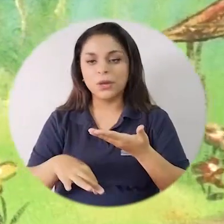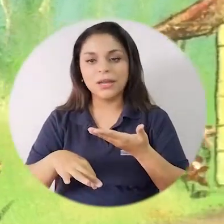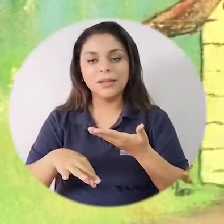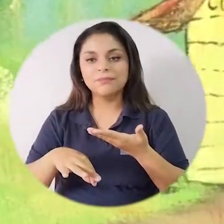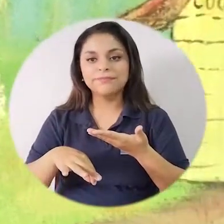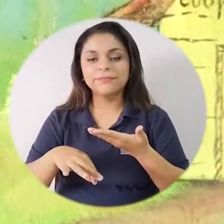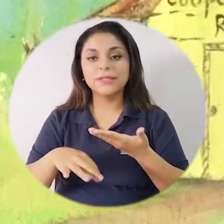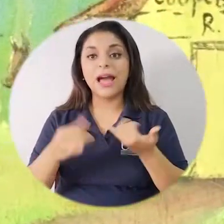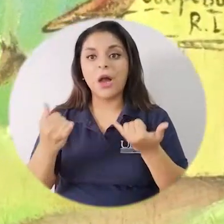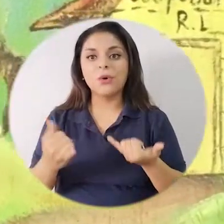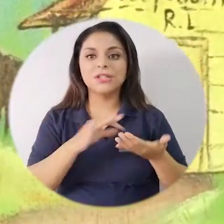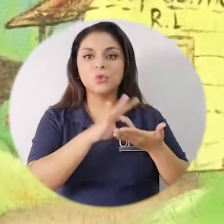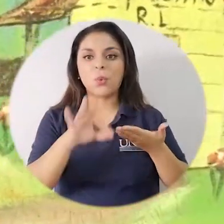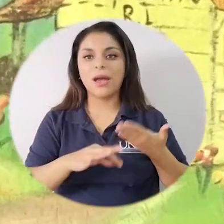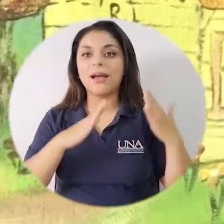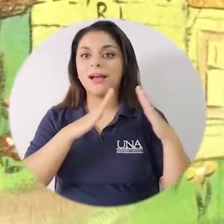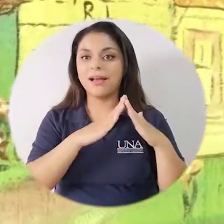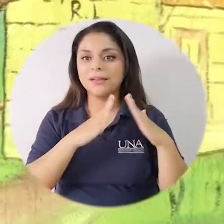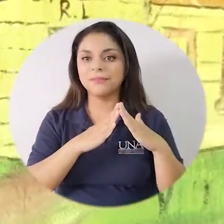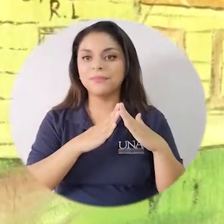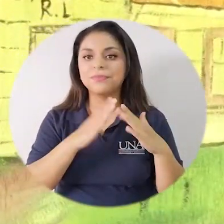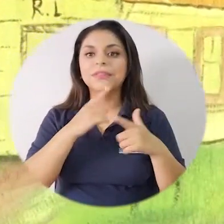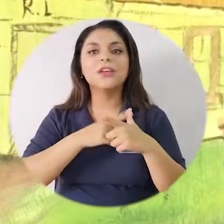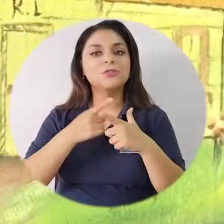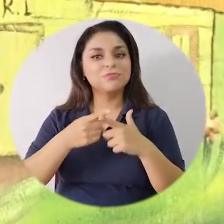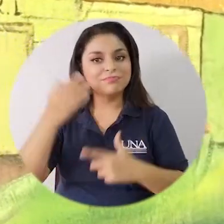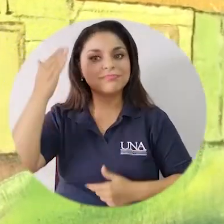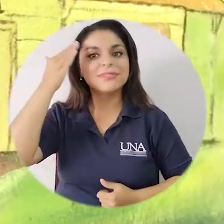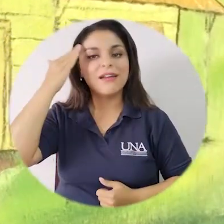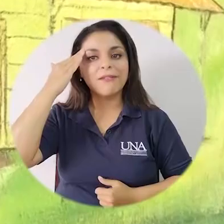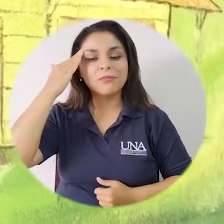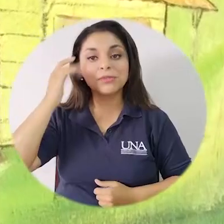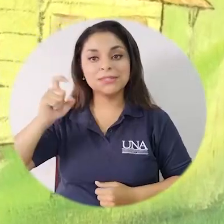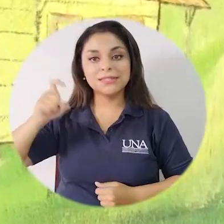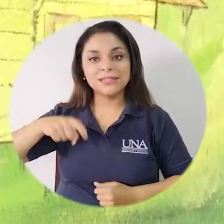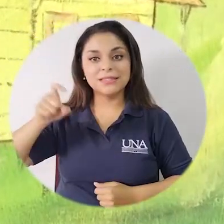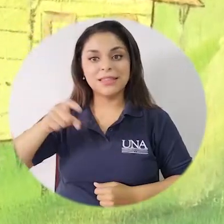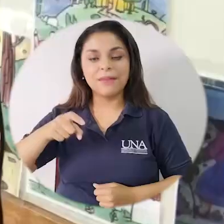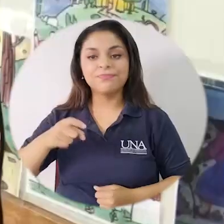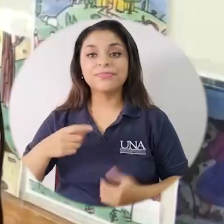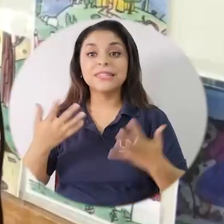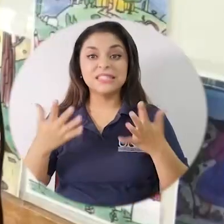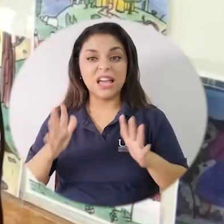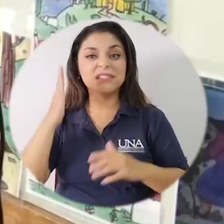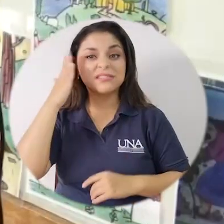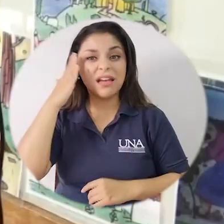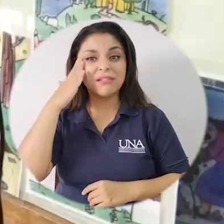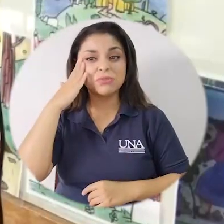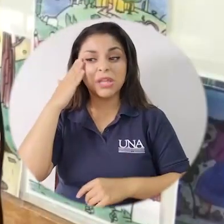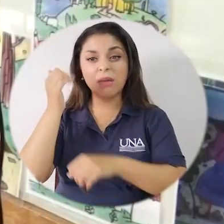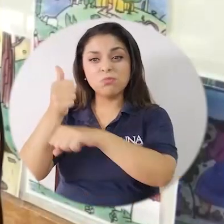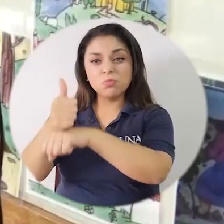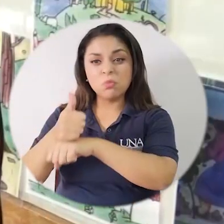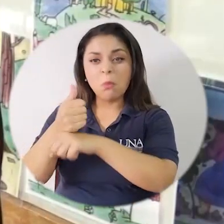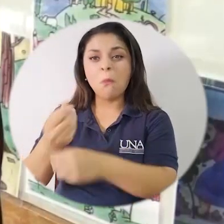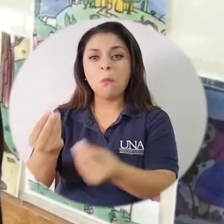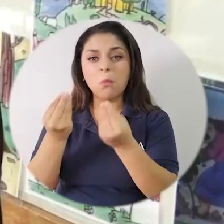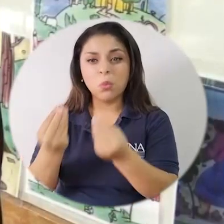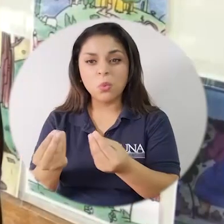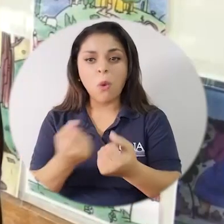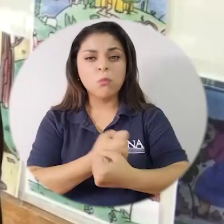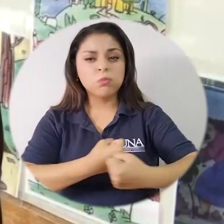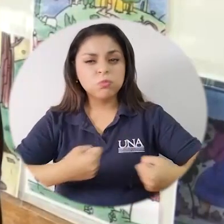en los centros educativos, sino escuelas en casas. Entonces, sabemos la necesidad, si ya tenemos problemas de sedentarismo, sobrepeso y